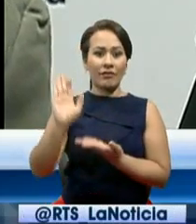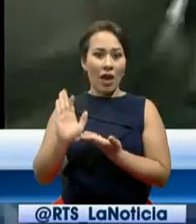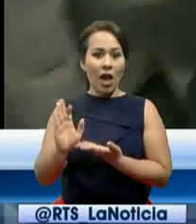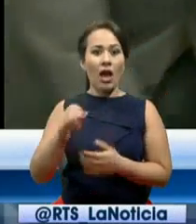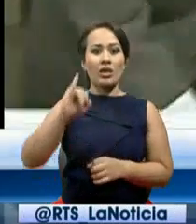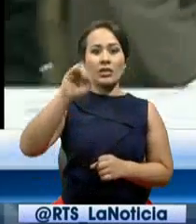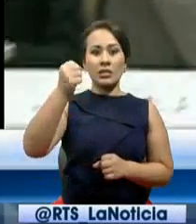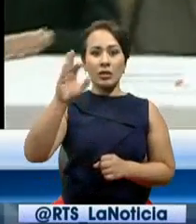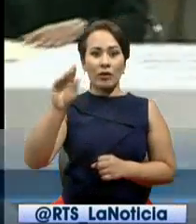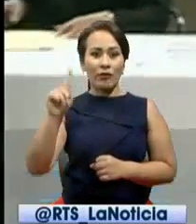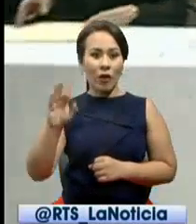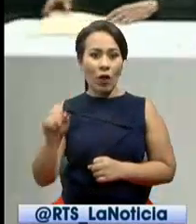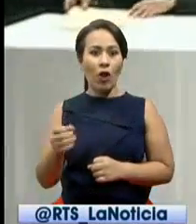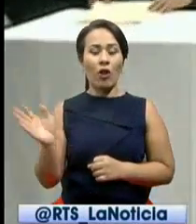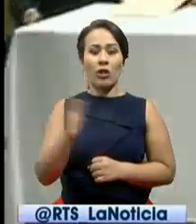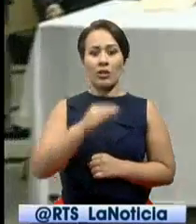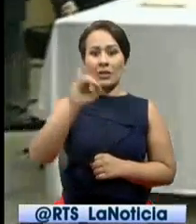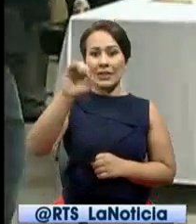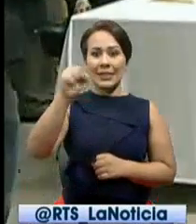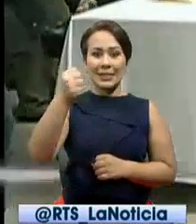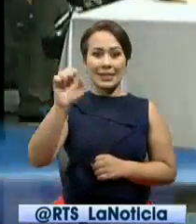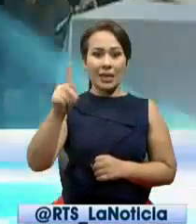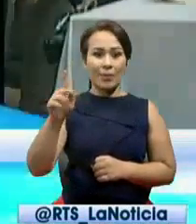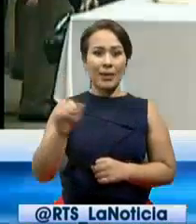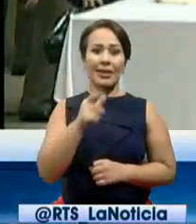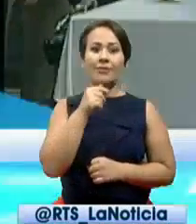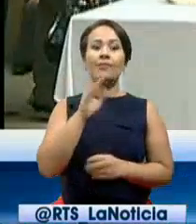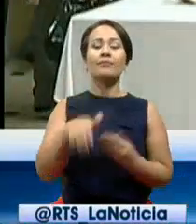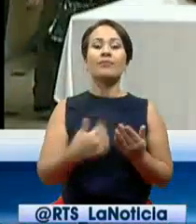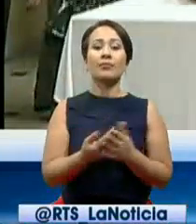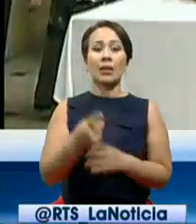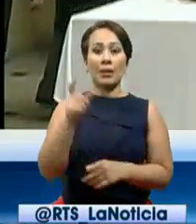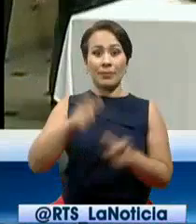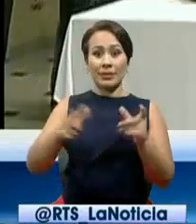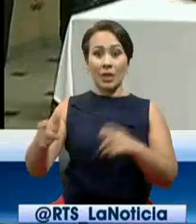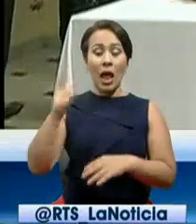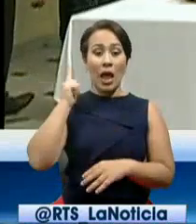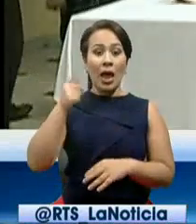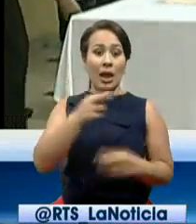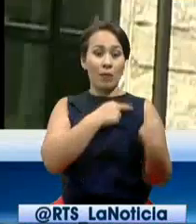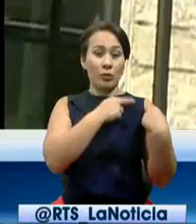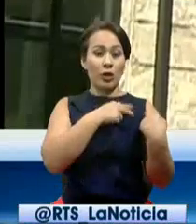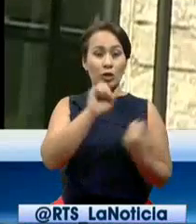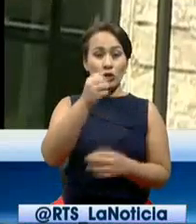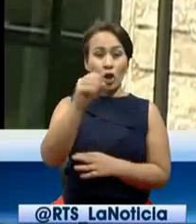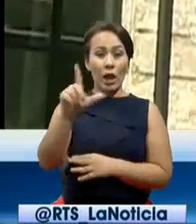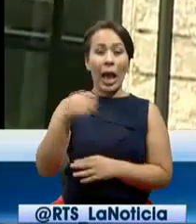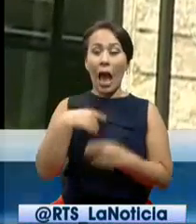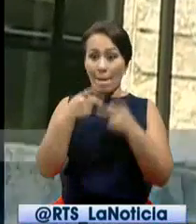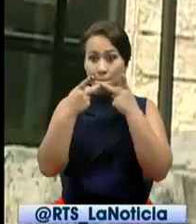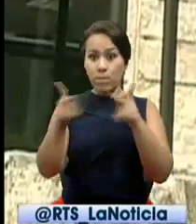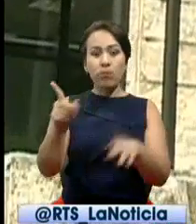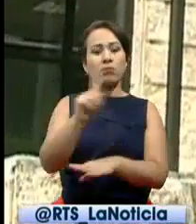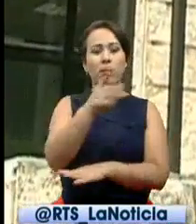MSP. Al final, ninguno de los representantes de Solca quiso dar declaraciones, informó Héctor Romero.